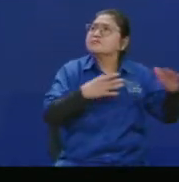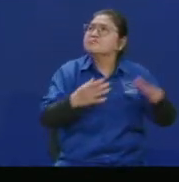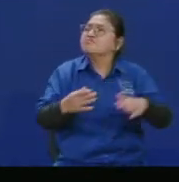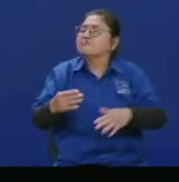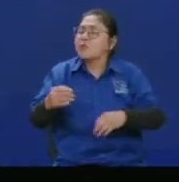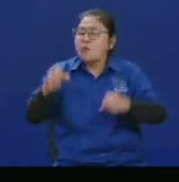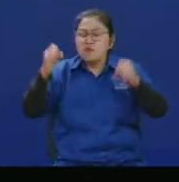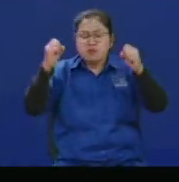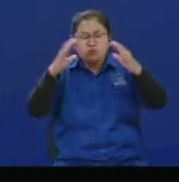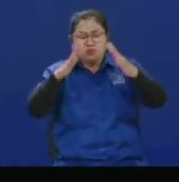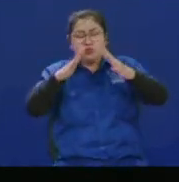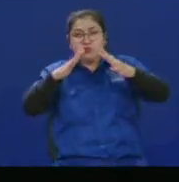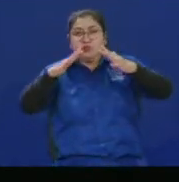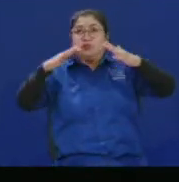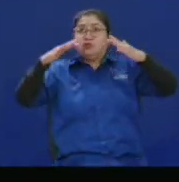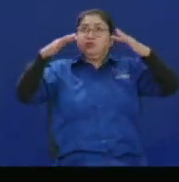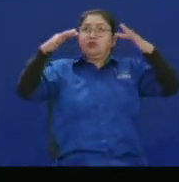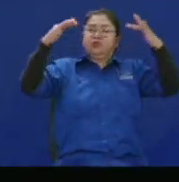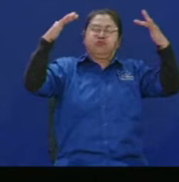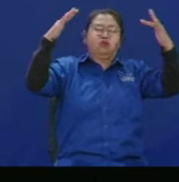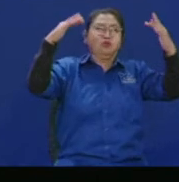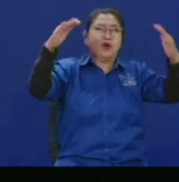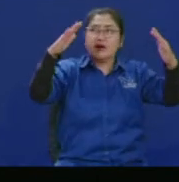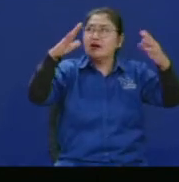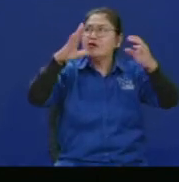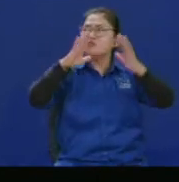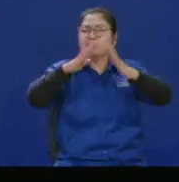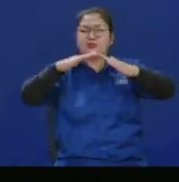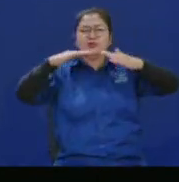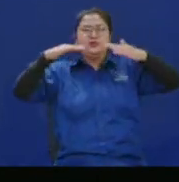Demasiado amor, demasiado